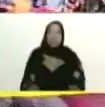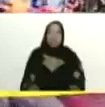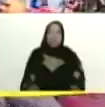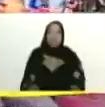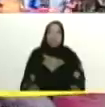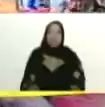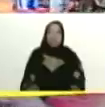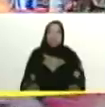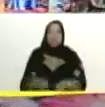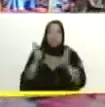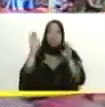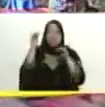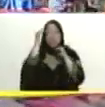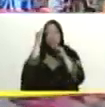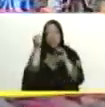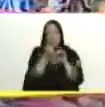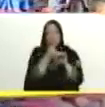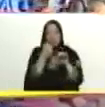Atender